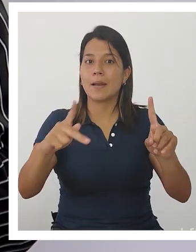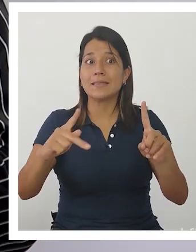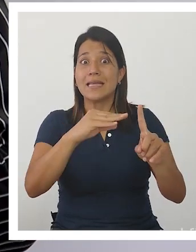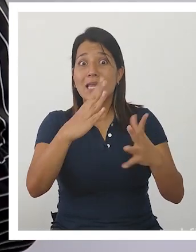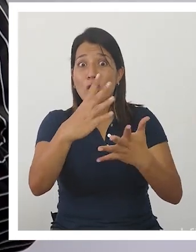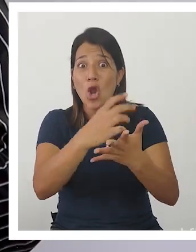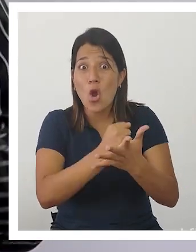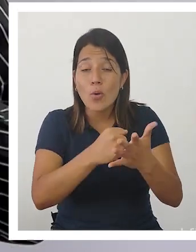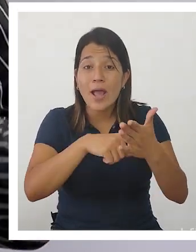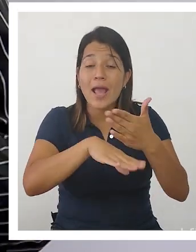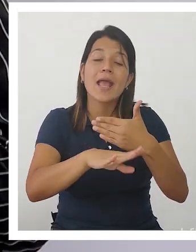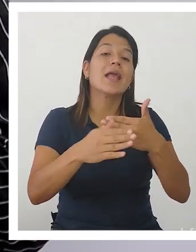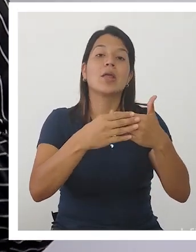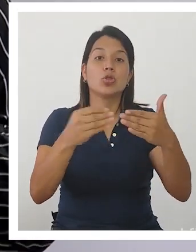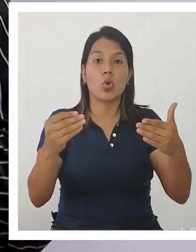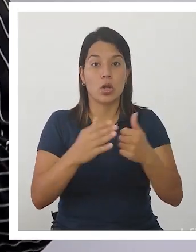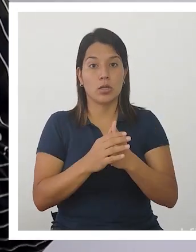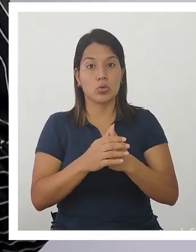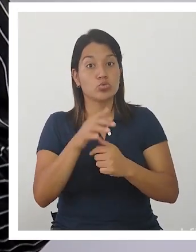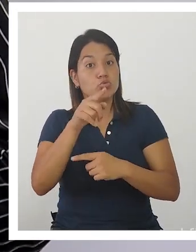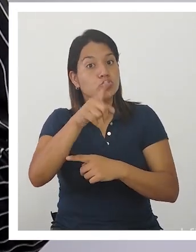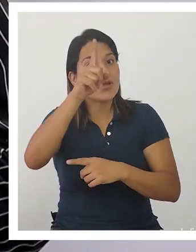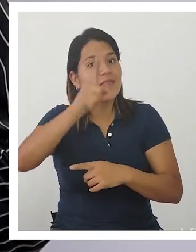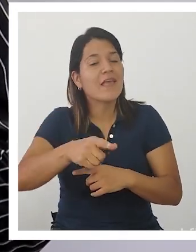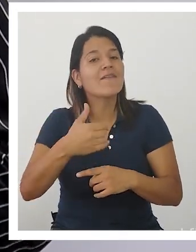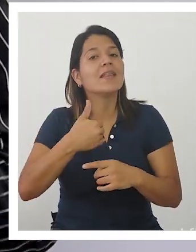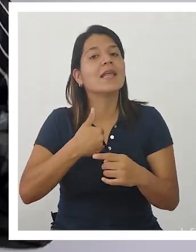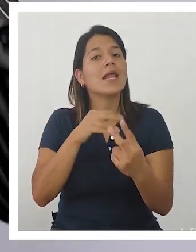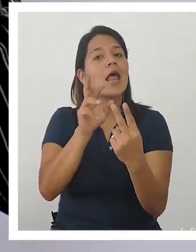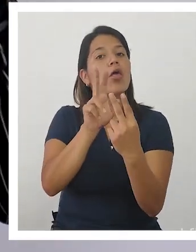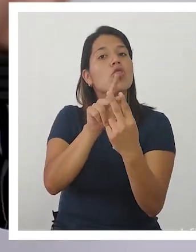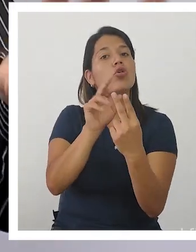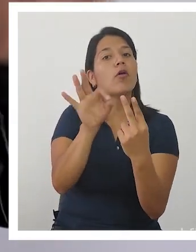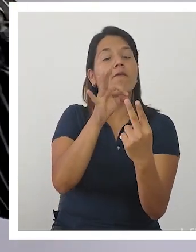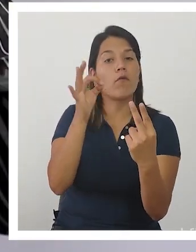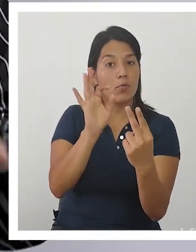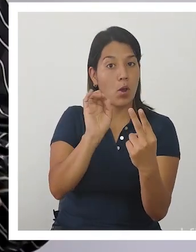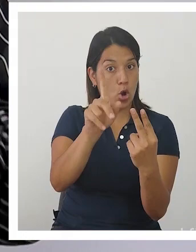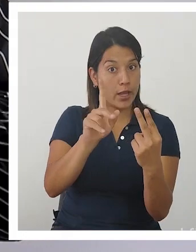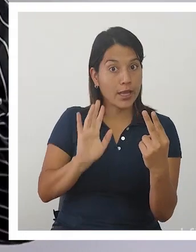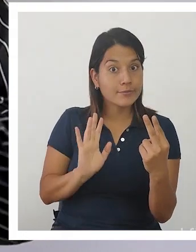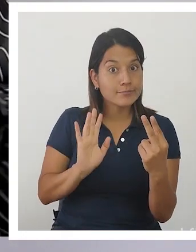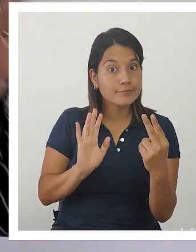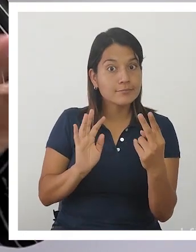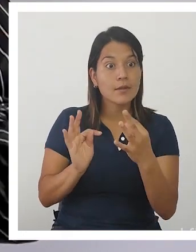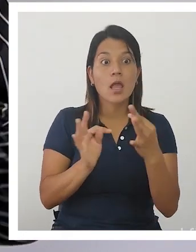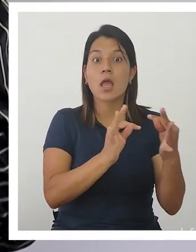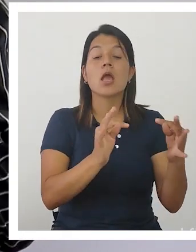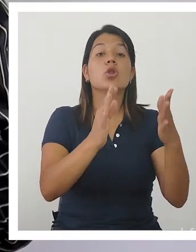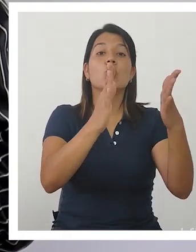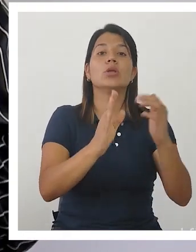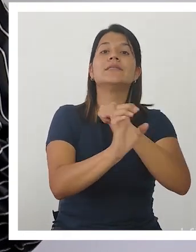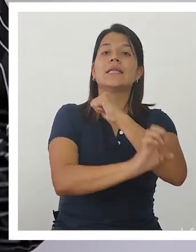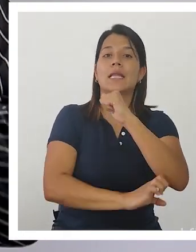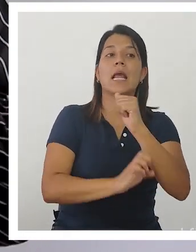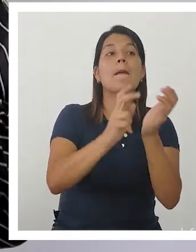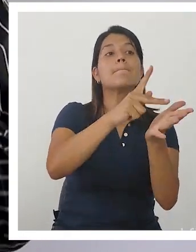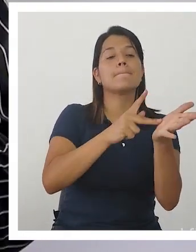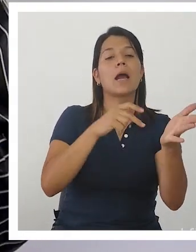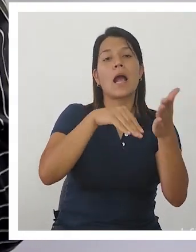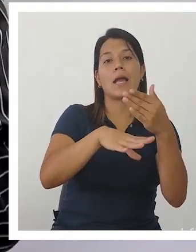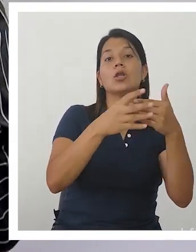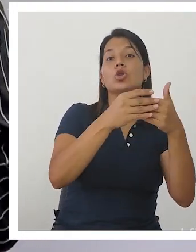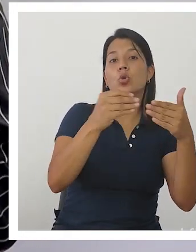dólares. Usted debería tener las dos monedas, ¿ok? El turista extranjero paga en su moneda, en dólares, ¿ok? Y